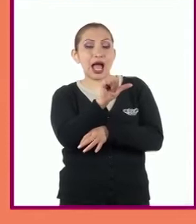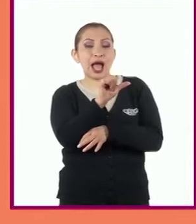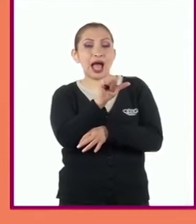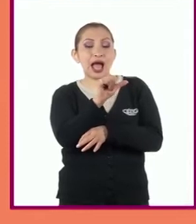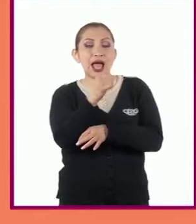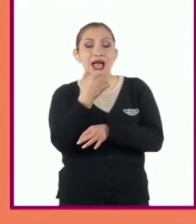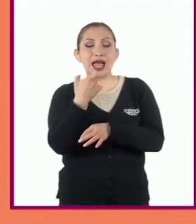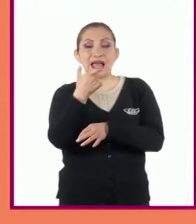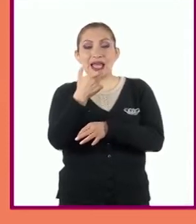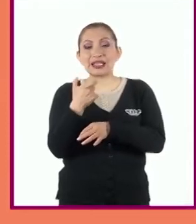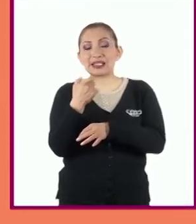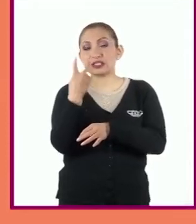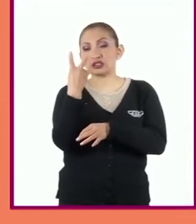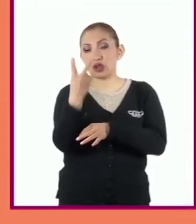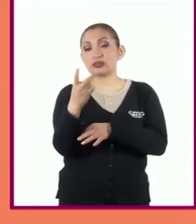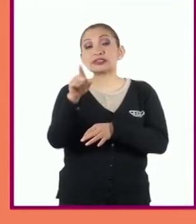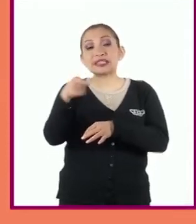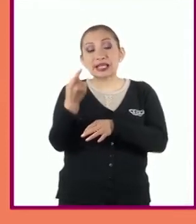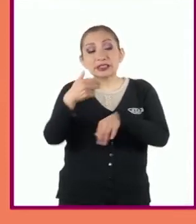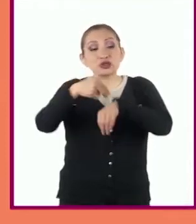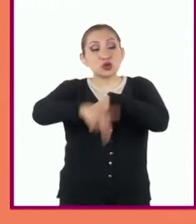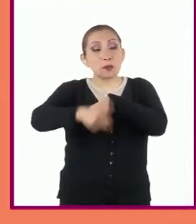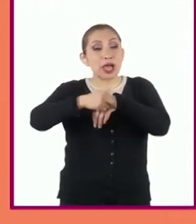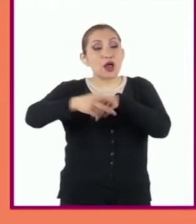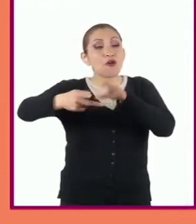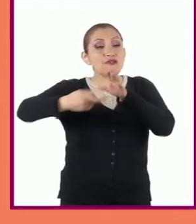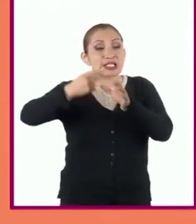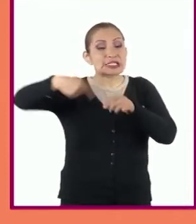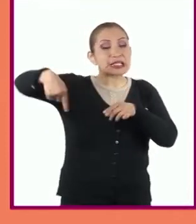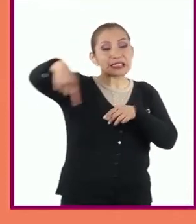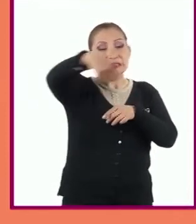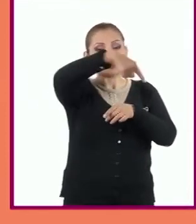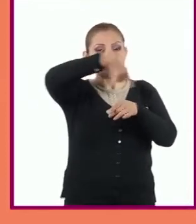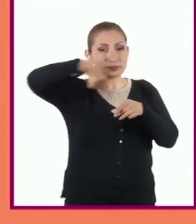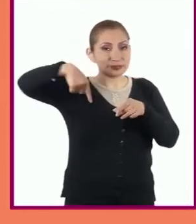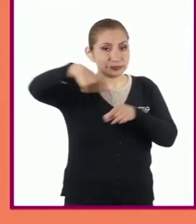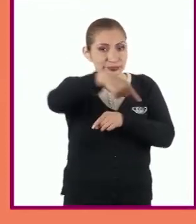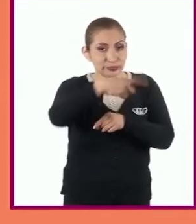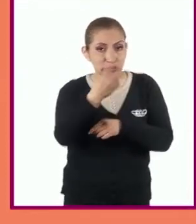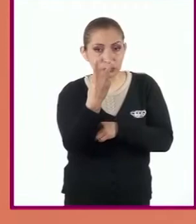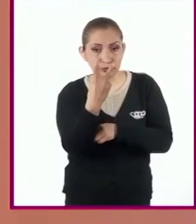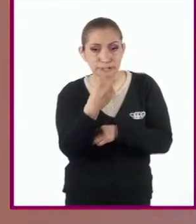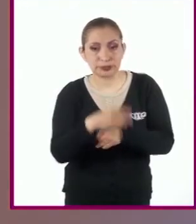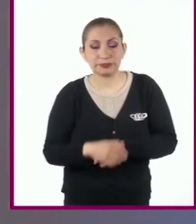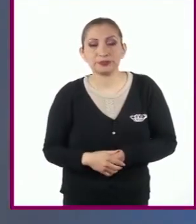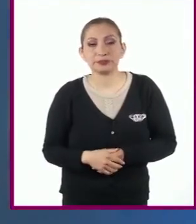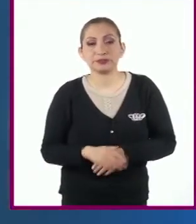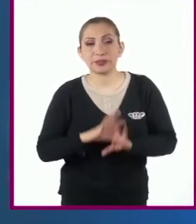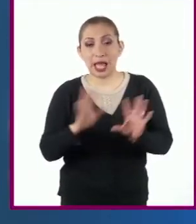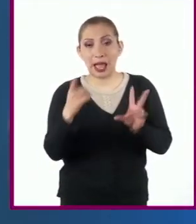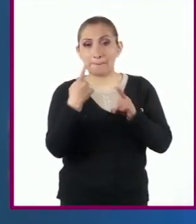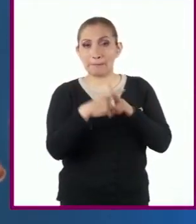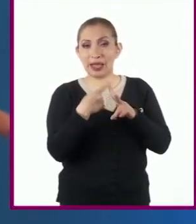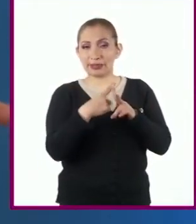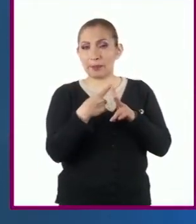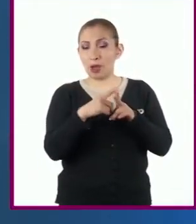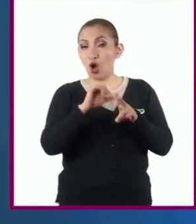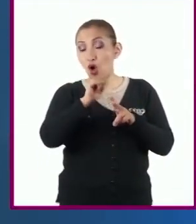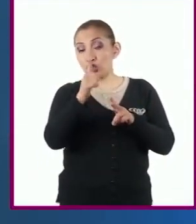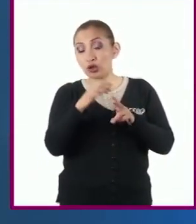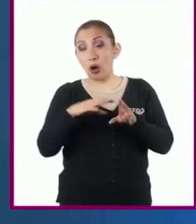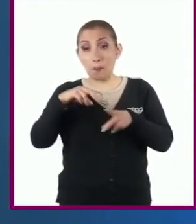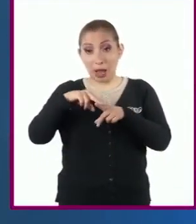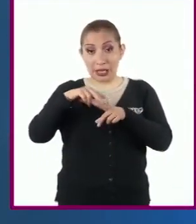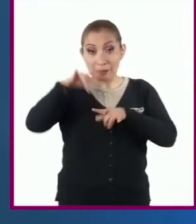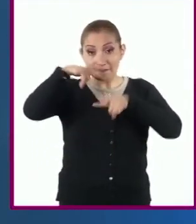X2, que representa el número de vueltas, en este caso 2. Ya fuimos con las matemáticas a un parque